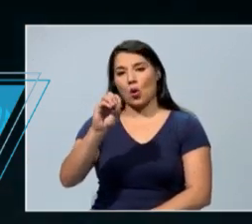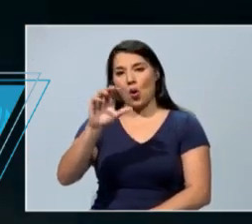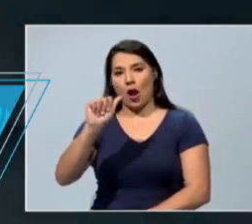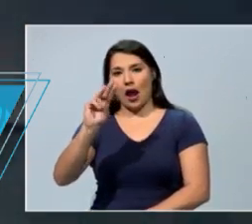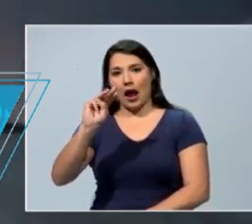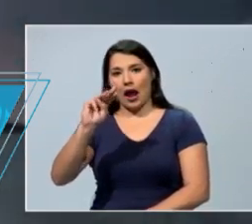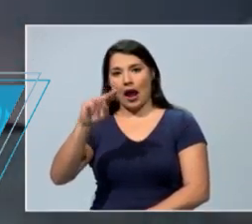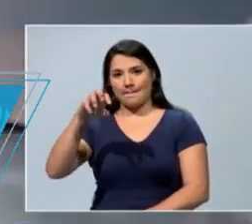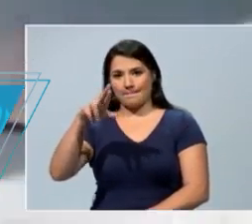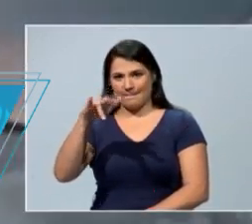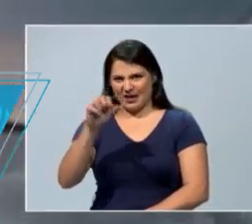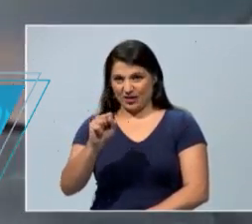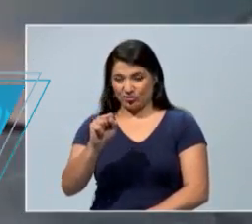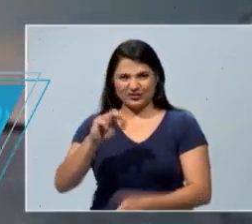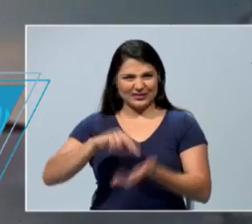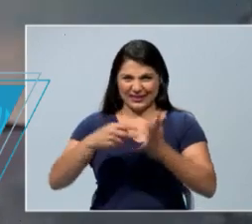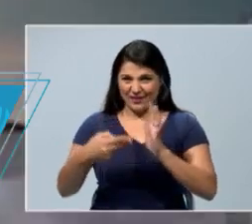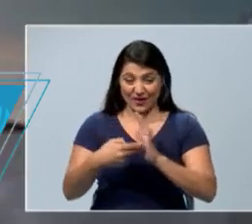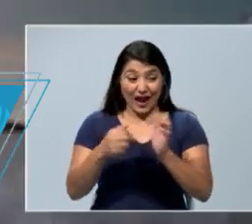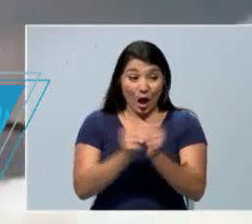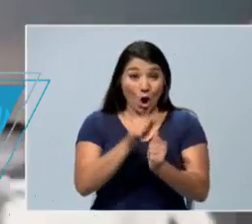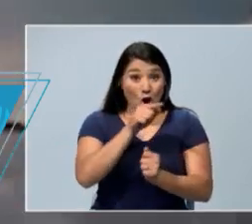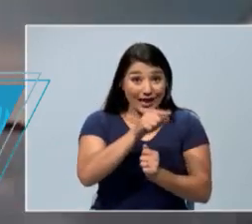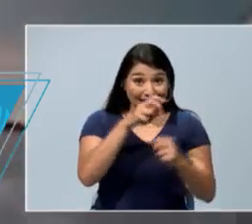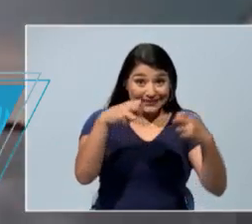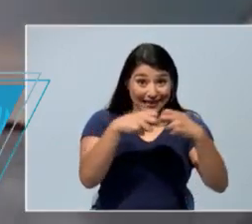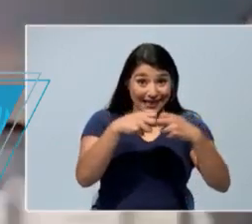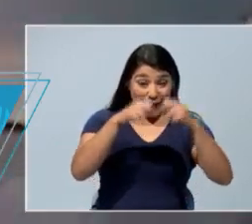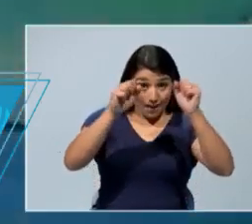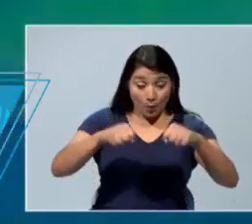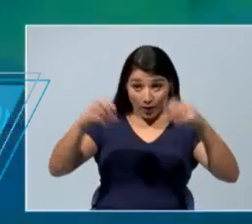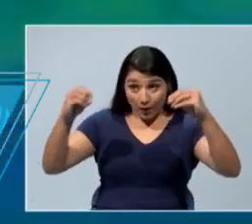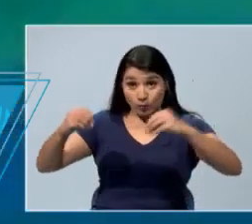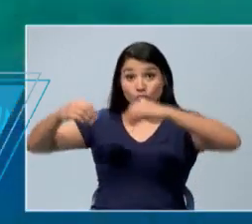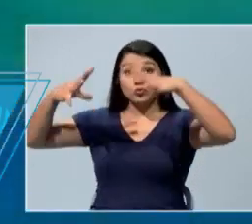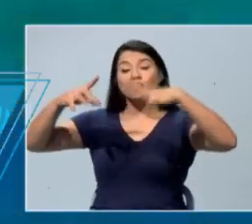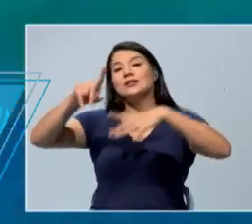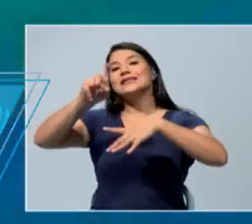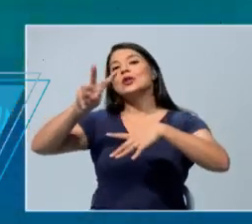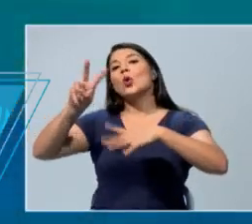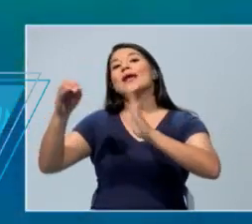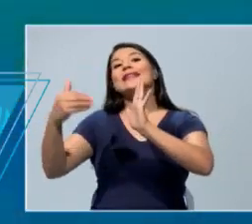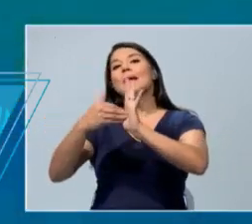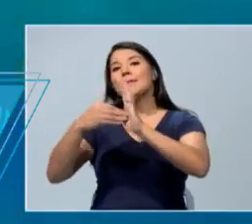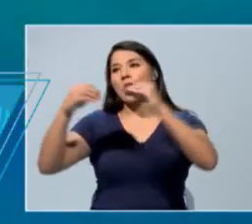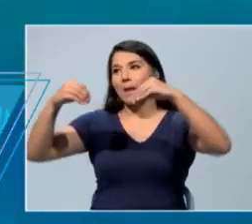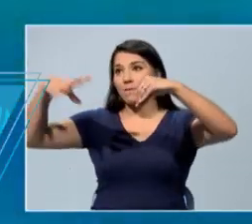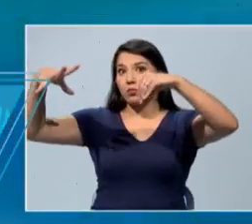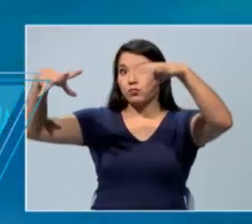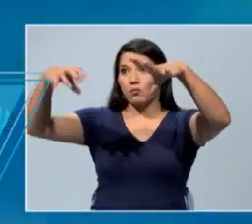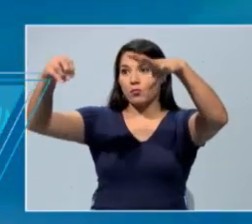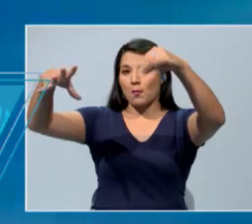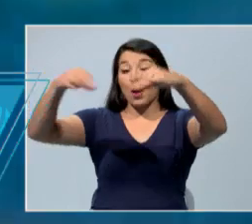alcanzaría para encender 120.000 bombillos durante una fracción de segundo.